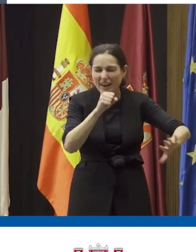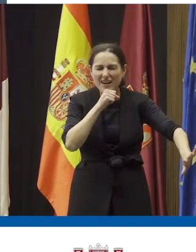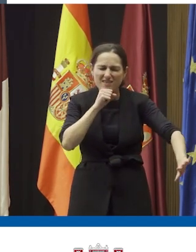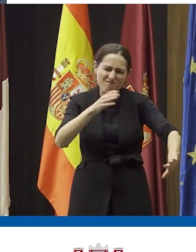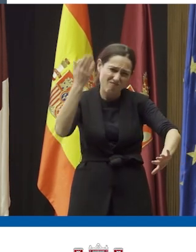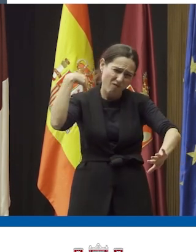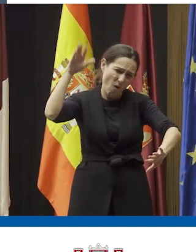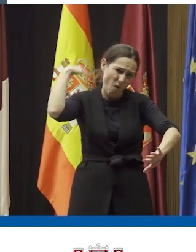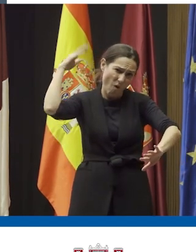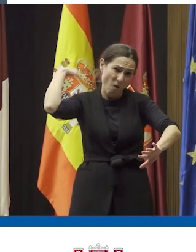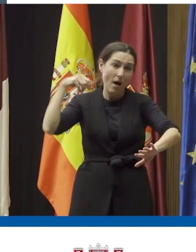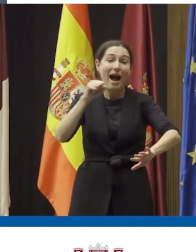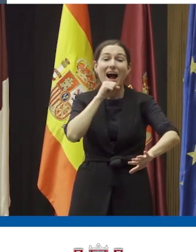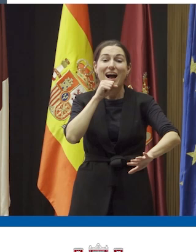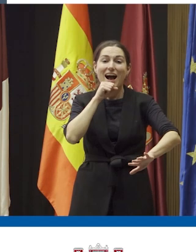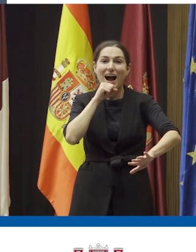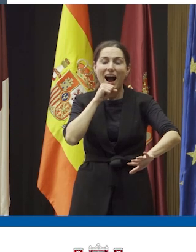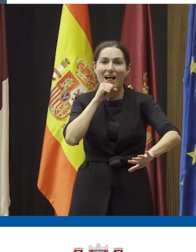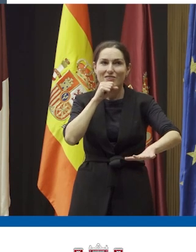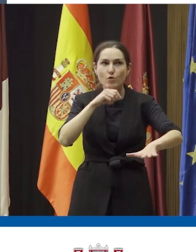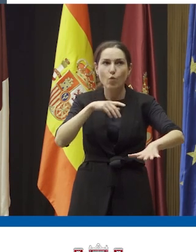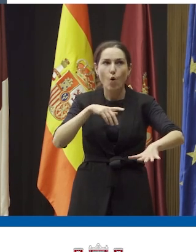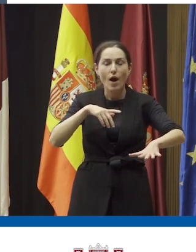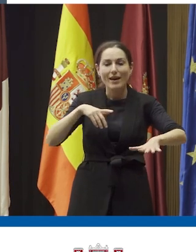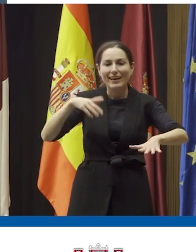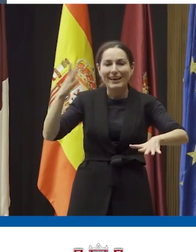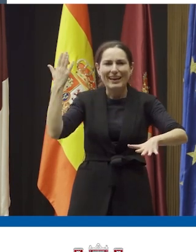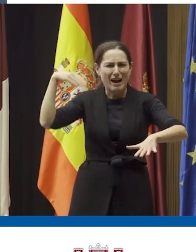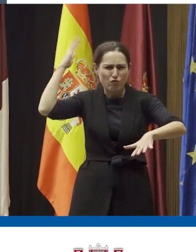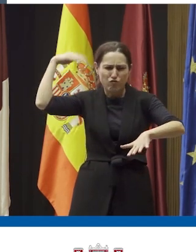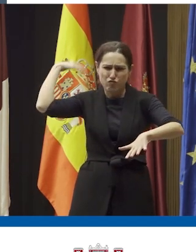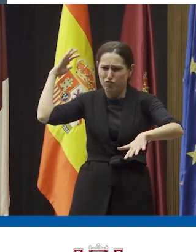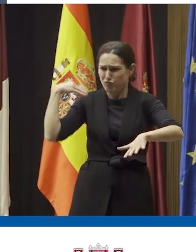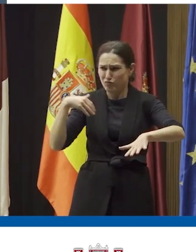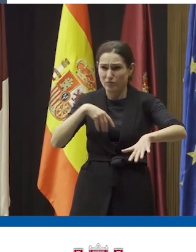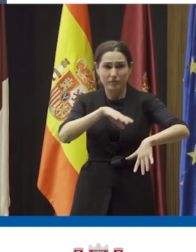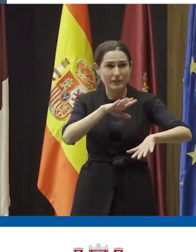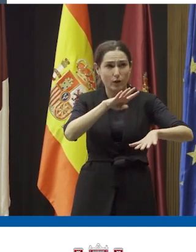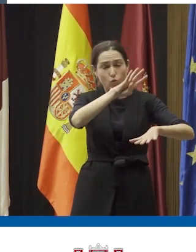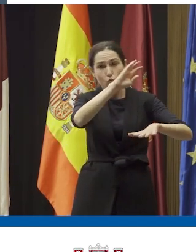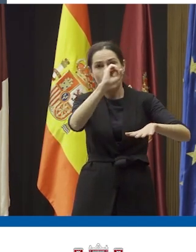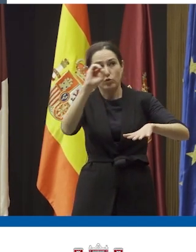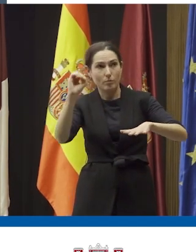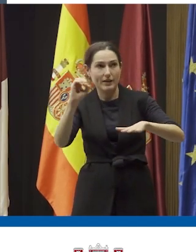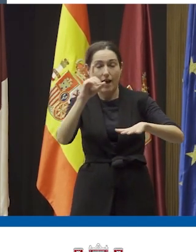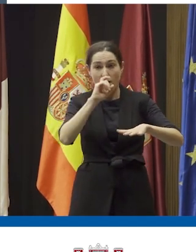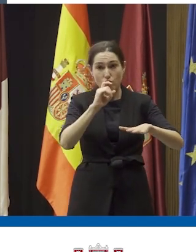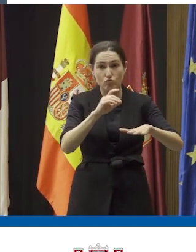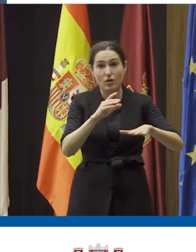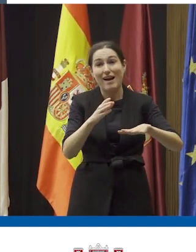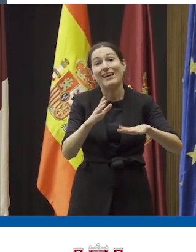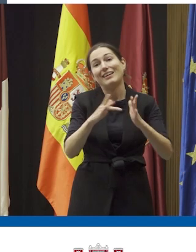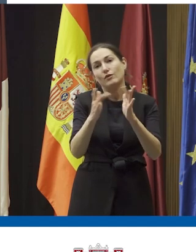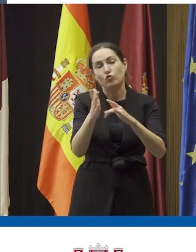del antiguo Egipto, de entre 3000 a 4000 años antes de Cristo. Y en Saqqara, ustedes la conocen, pero también en